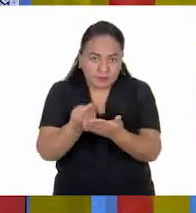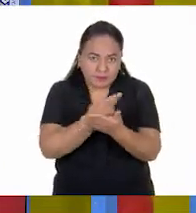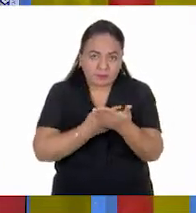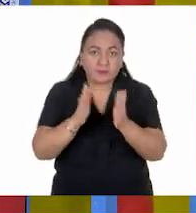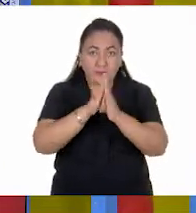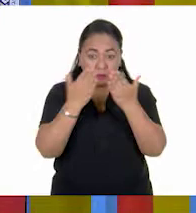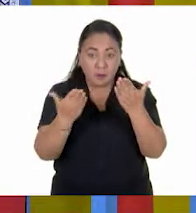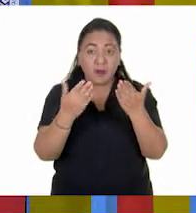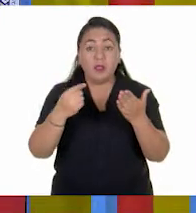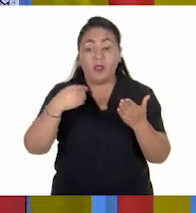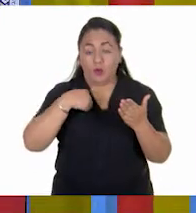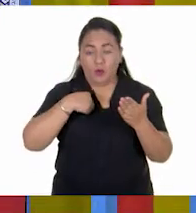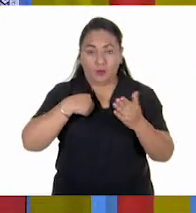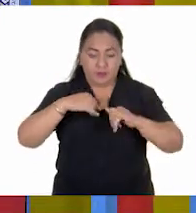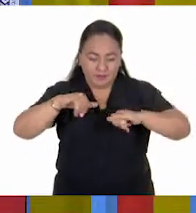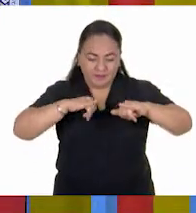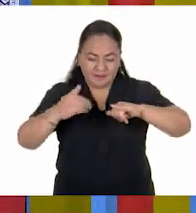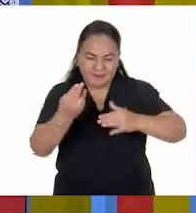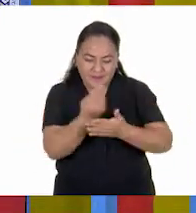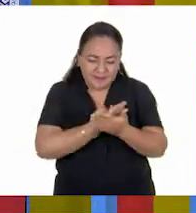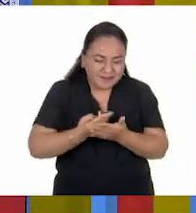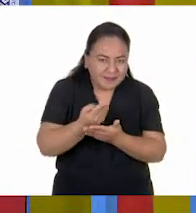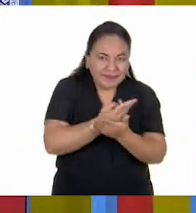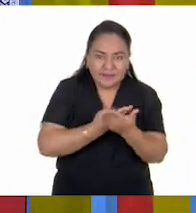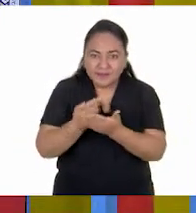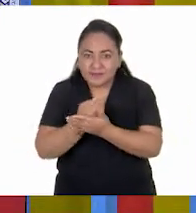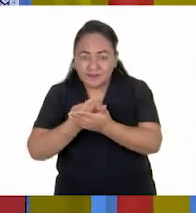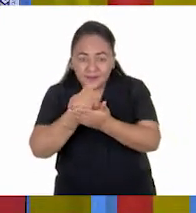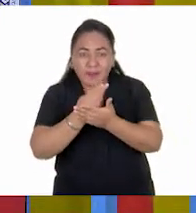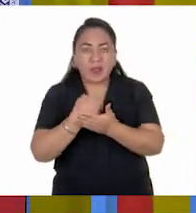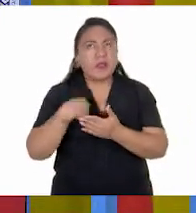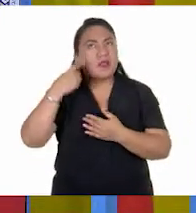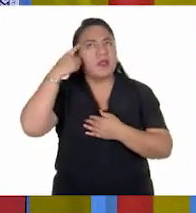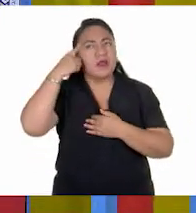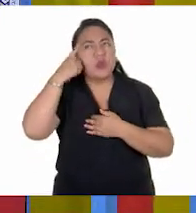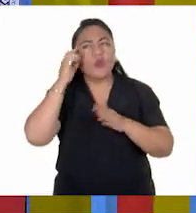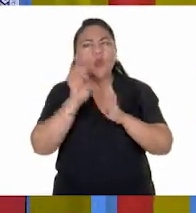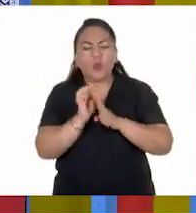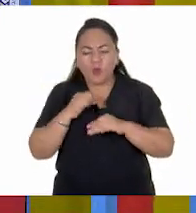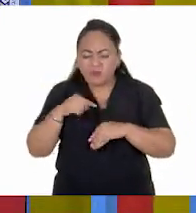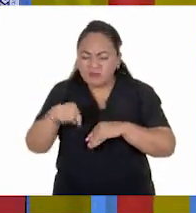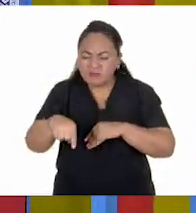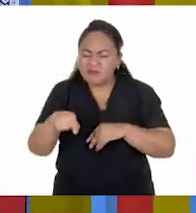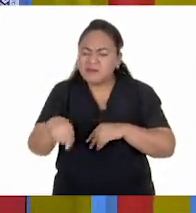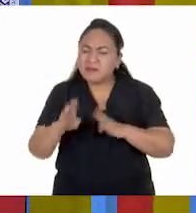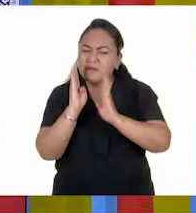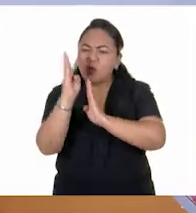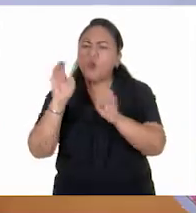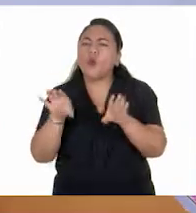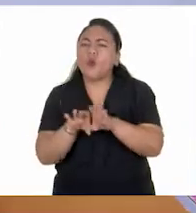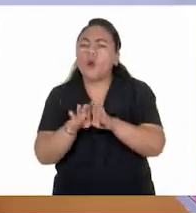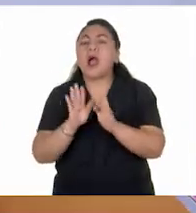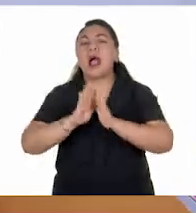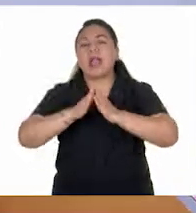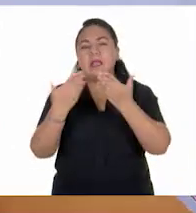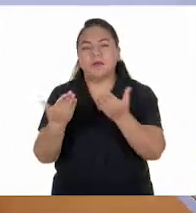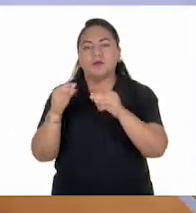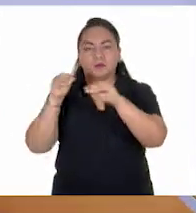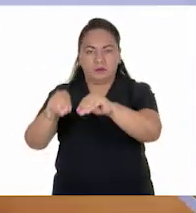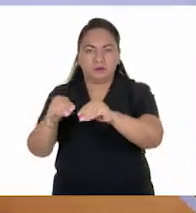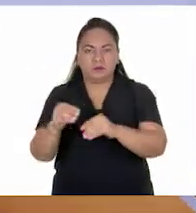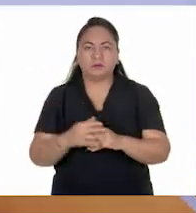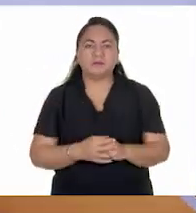Para que cuando hagan un croquis y necesiten representar una biblioteca, lo hagan a través de un libro.